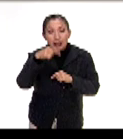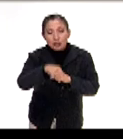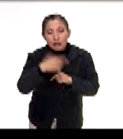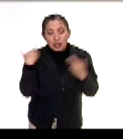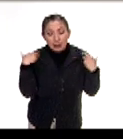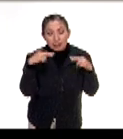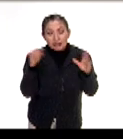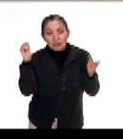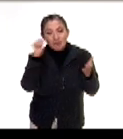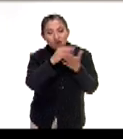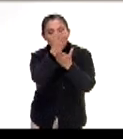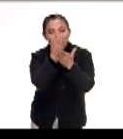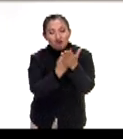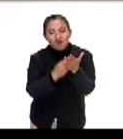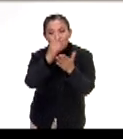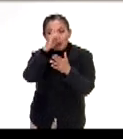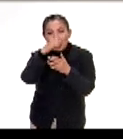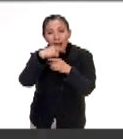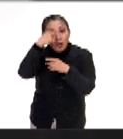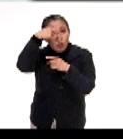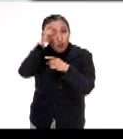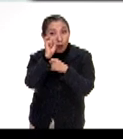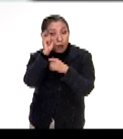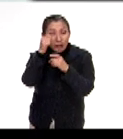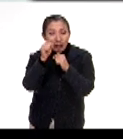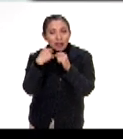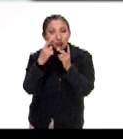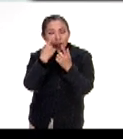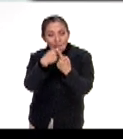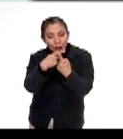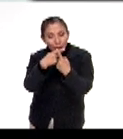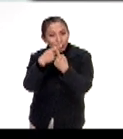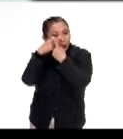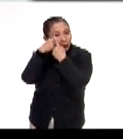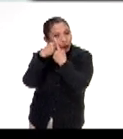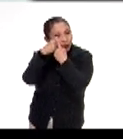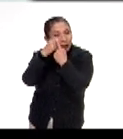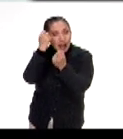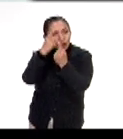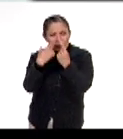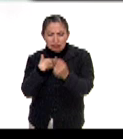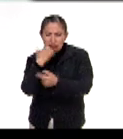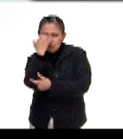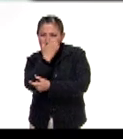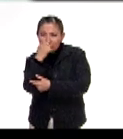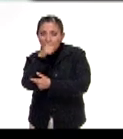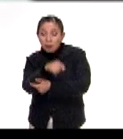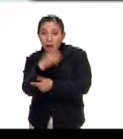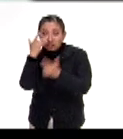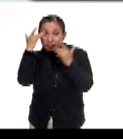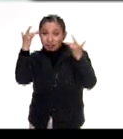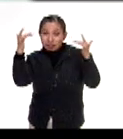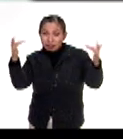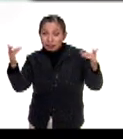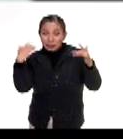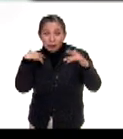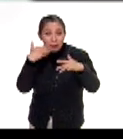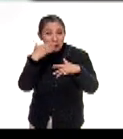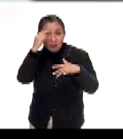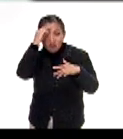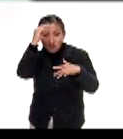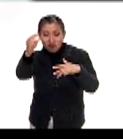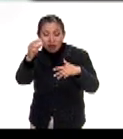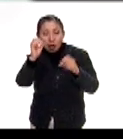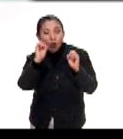lo representa con esta media luna en lugar de las cejas, y una cruz que unos interpretan que era por lo brillante que era Carlos